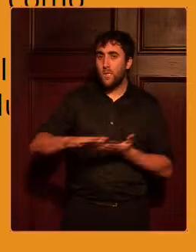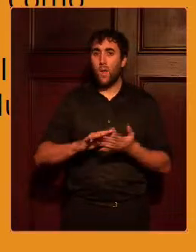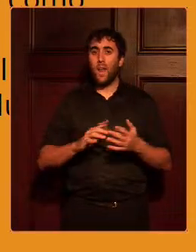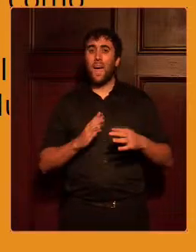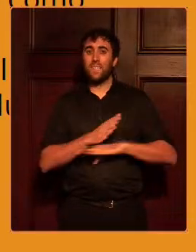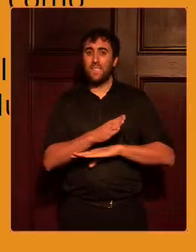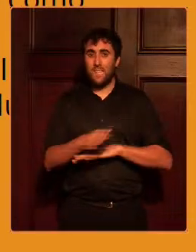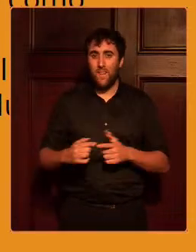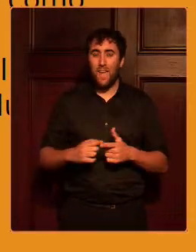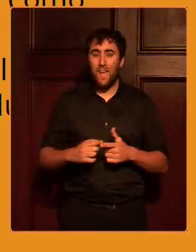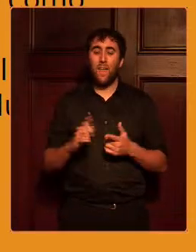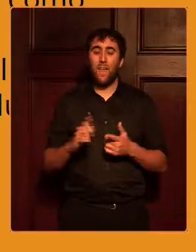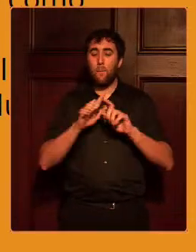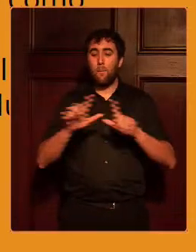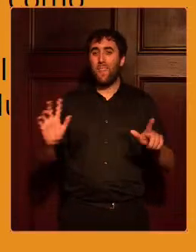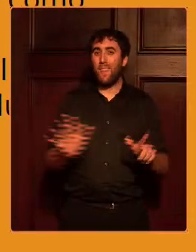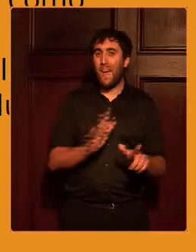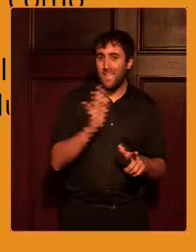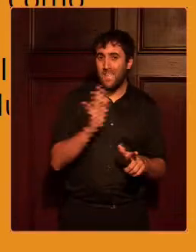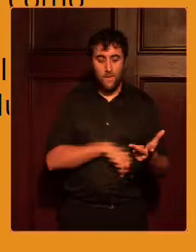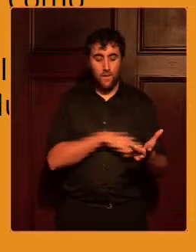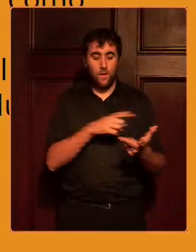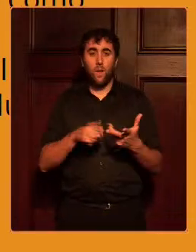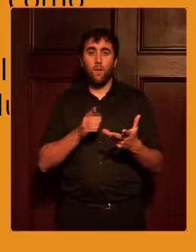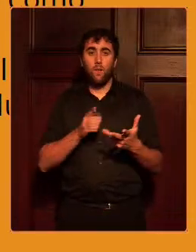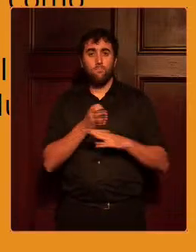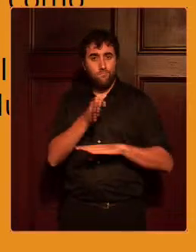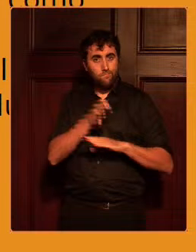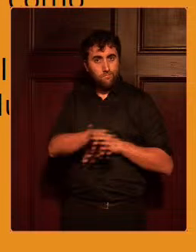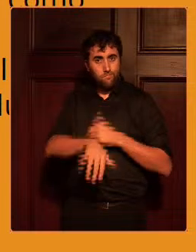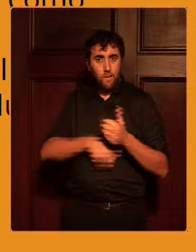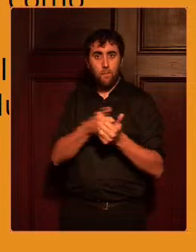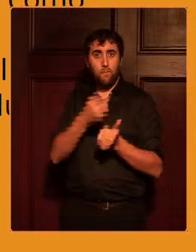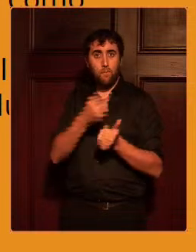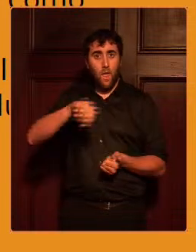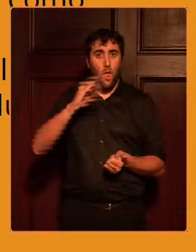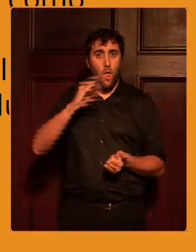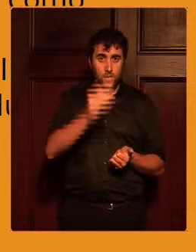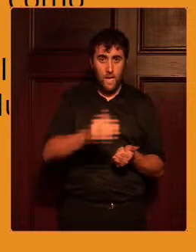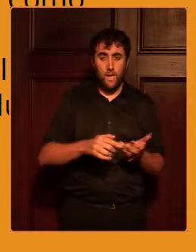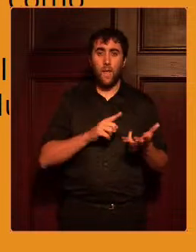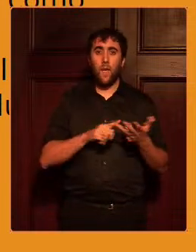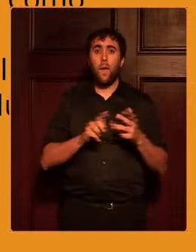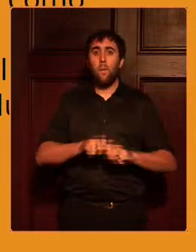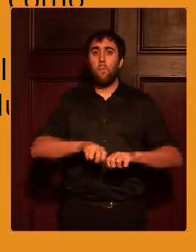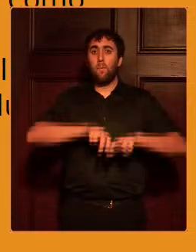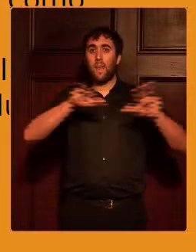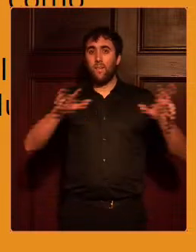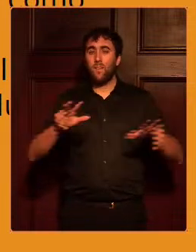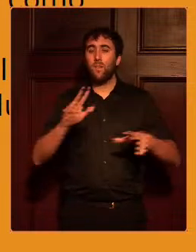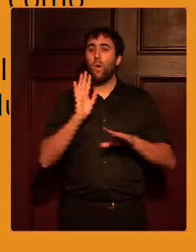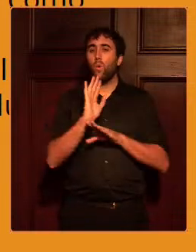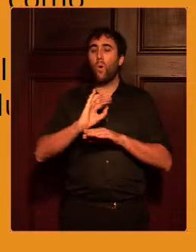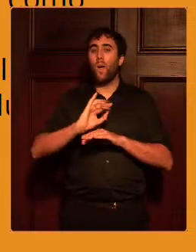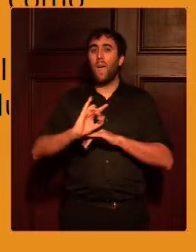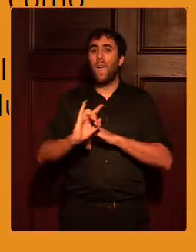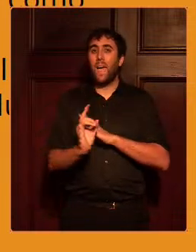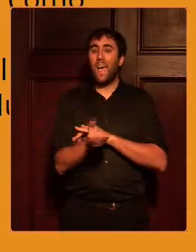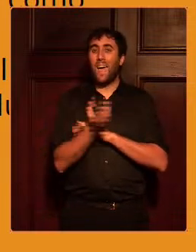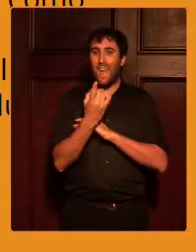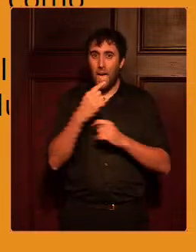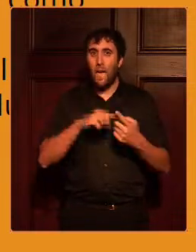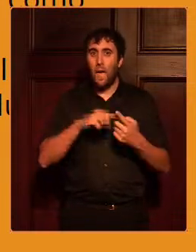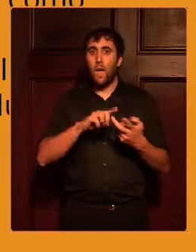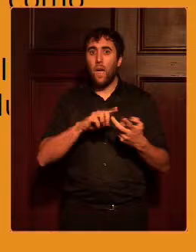accesibilidad, pantallas interactivas, formación y acompañamiento docente continuos, plataformas como CREA, Biblioteca País,